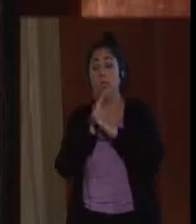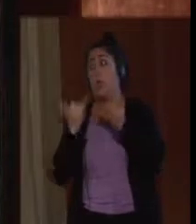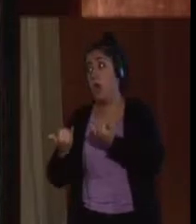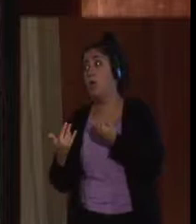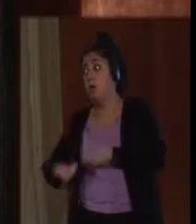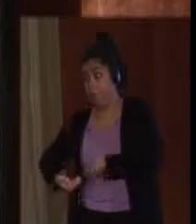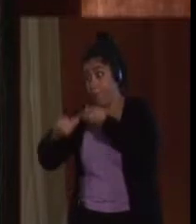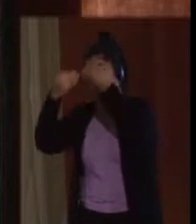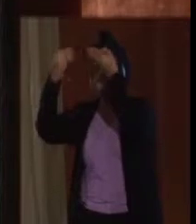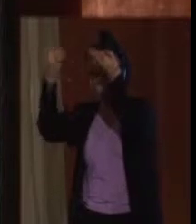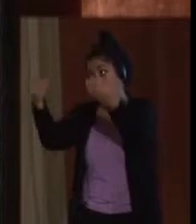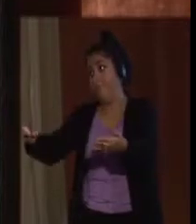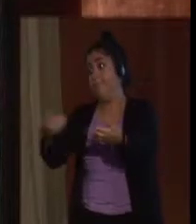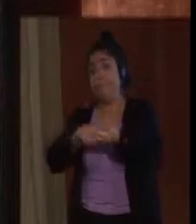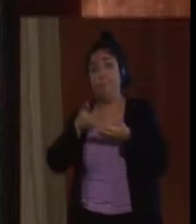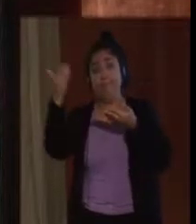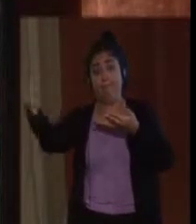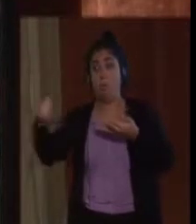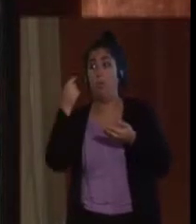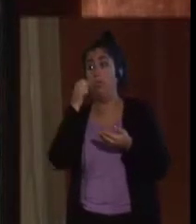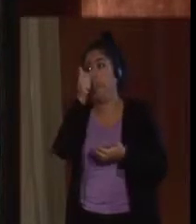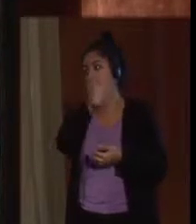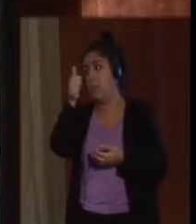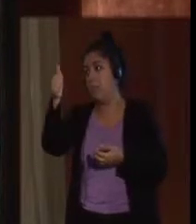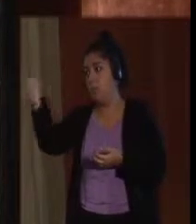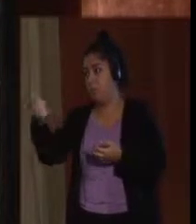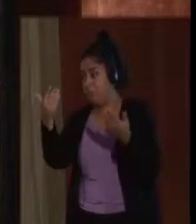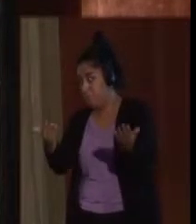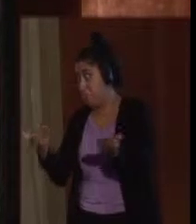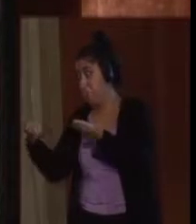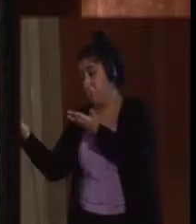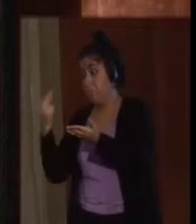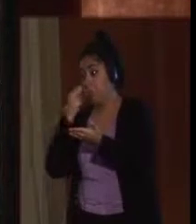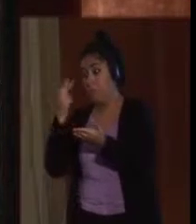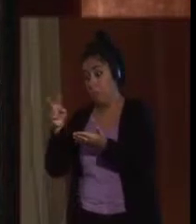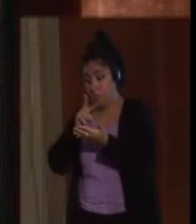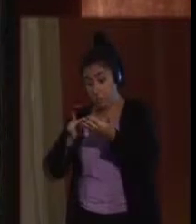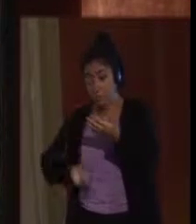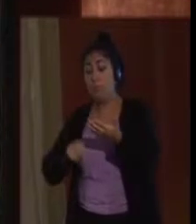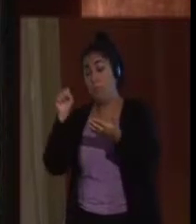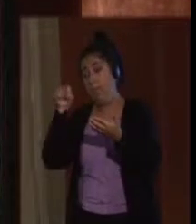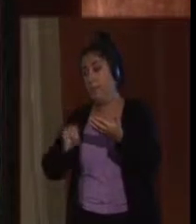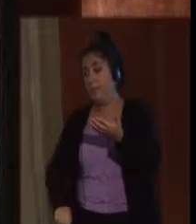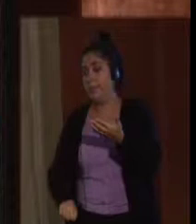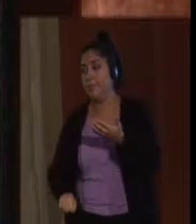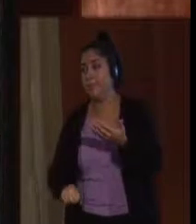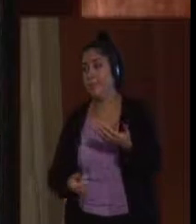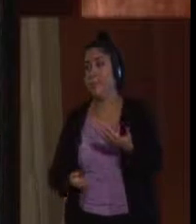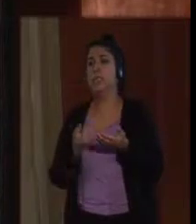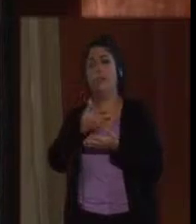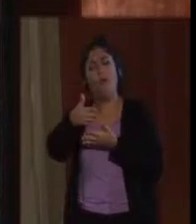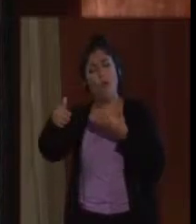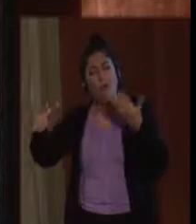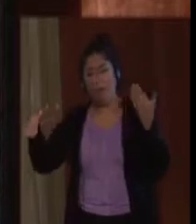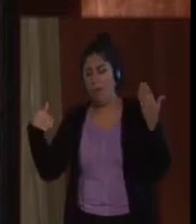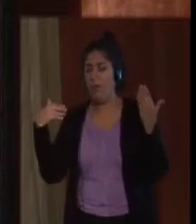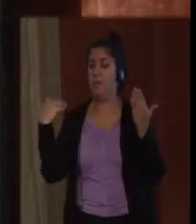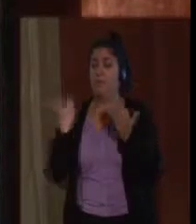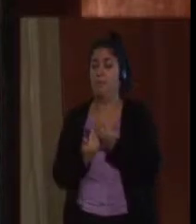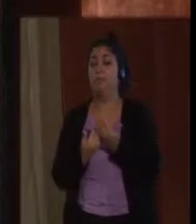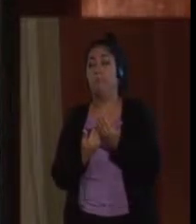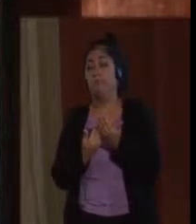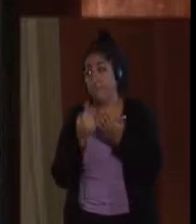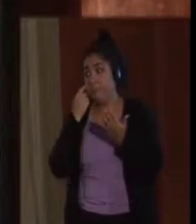estos documentos, hasta el último documento que está a punto de salir publicado, que es la nueva